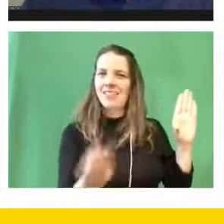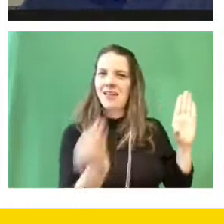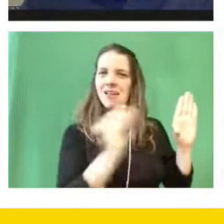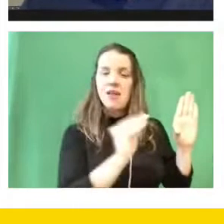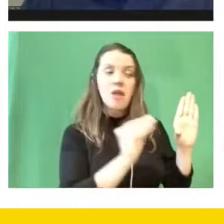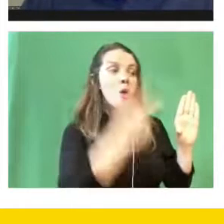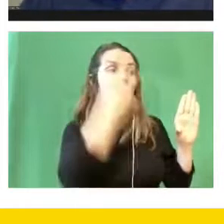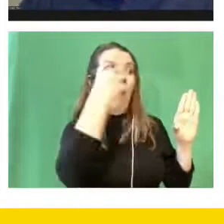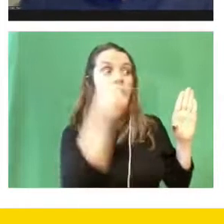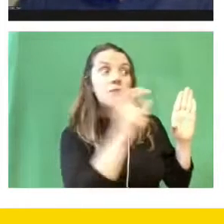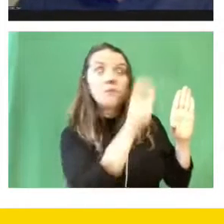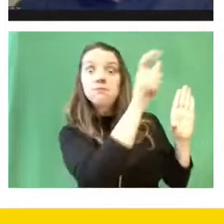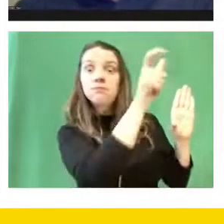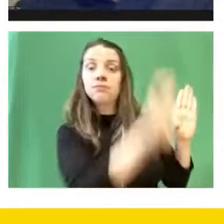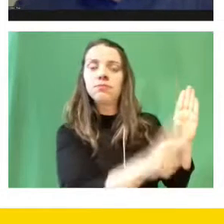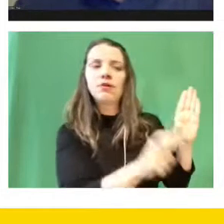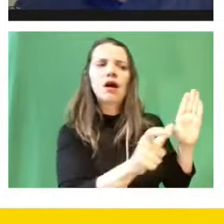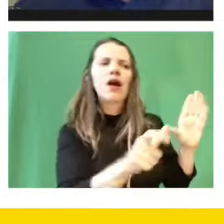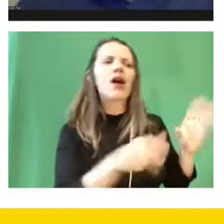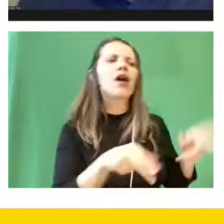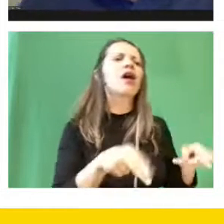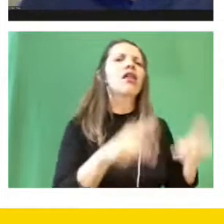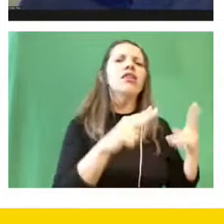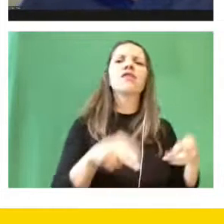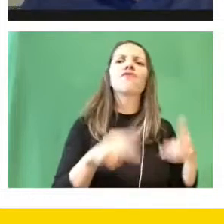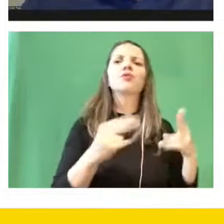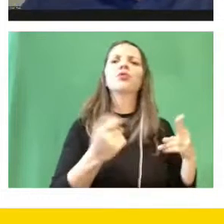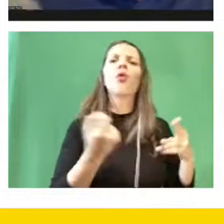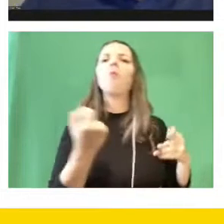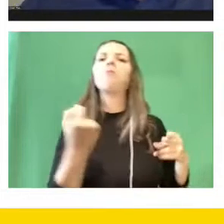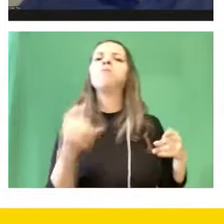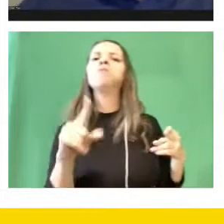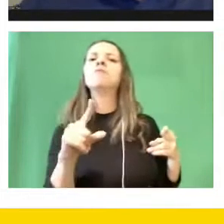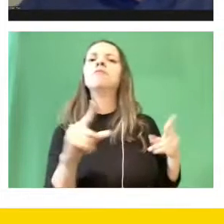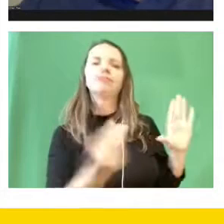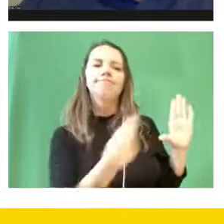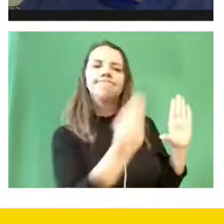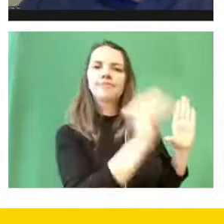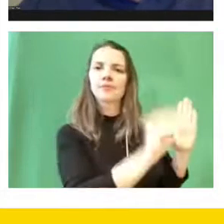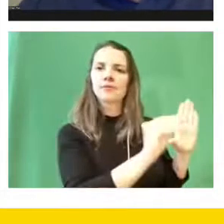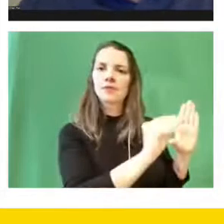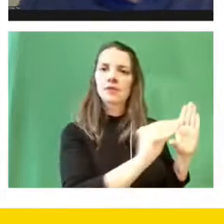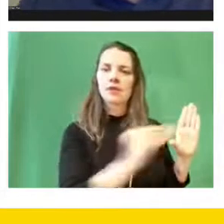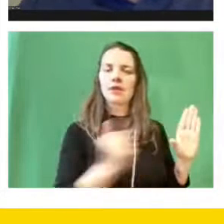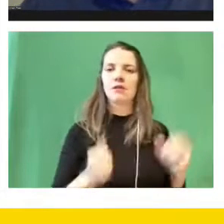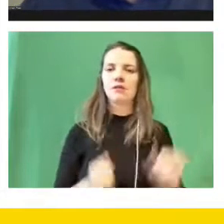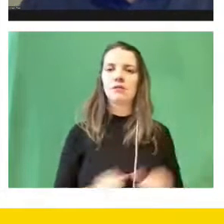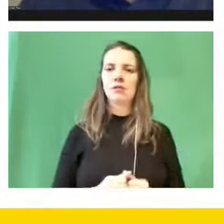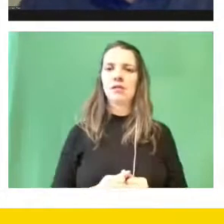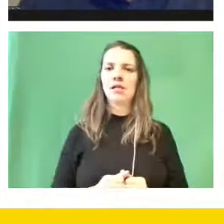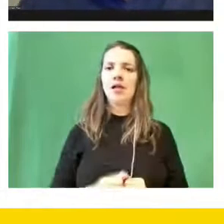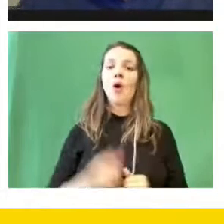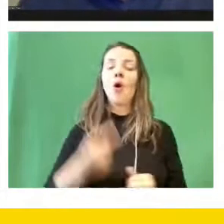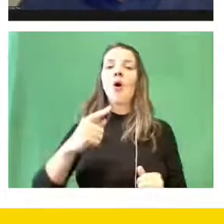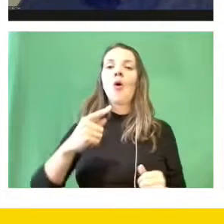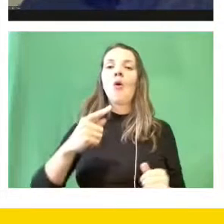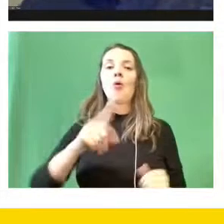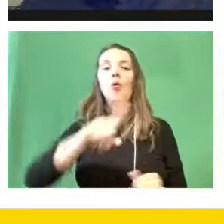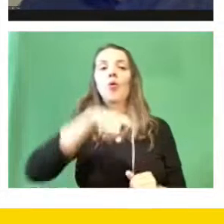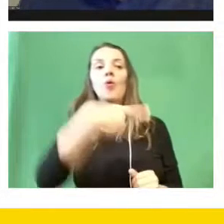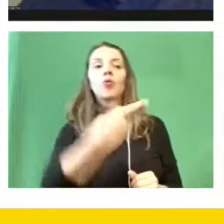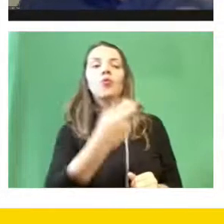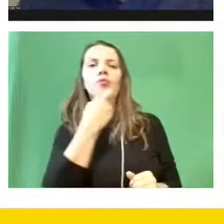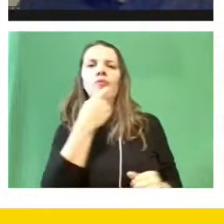aplicar, y en la columna de la derecha están los edificios identificados según sus usos. Y